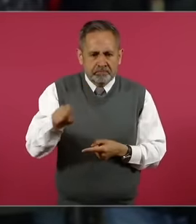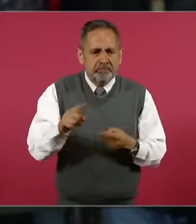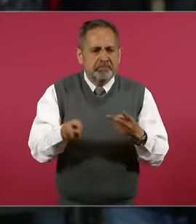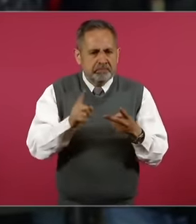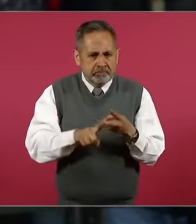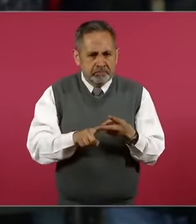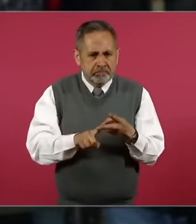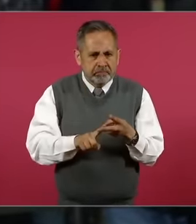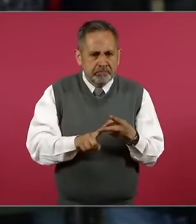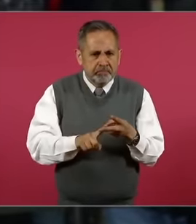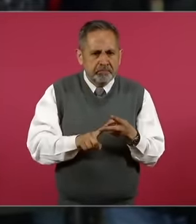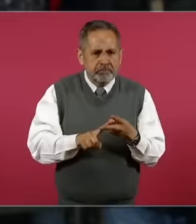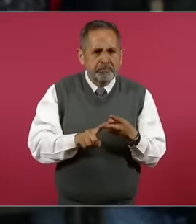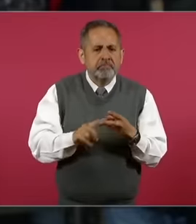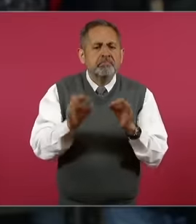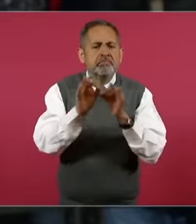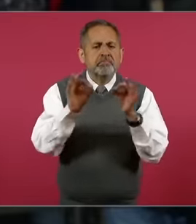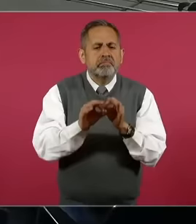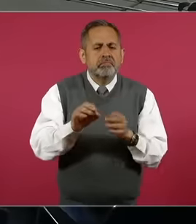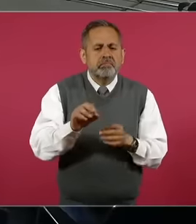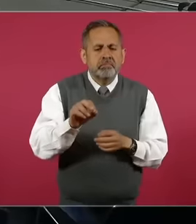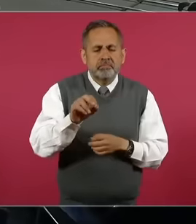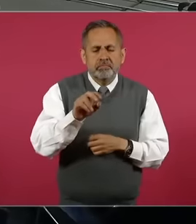otro es el del viaducto Bicentenario,